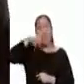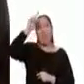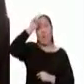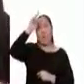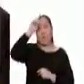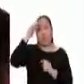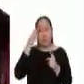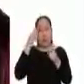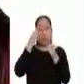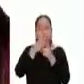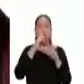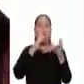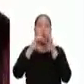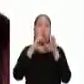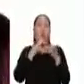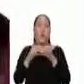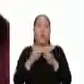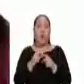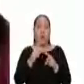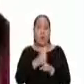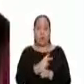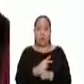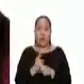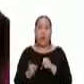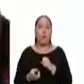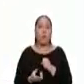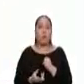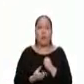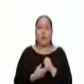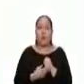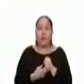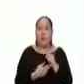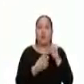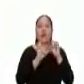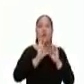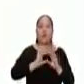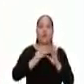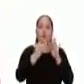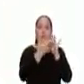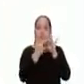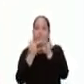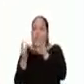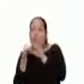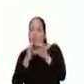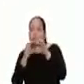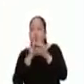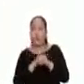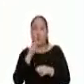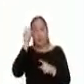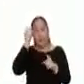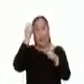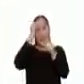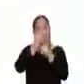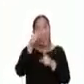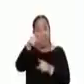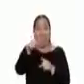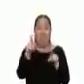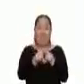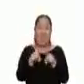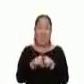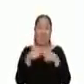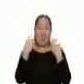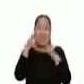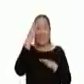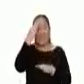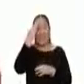mantenerse comunicado y conservar en buen estado sus vías de comunicación. Y así como el Perú tiene un gran reto, tú también lo tienes. Estoy segura de que